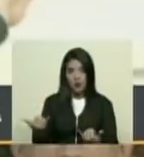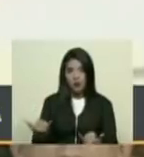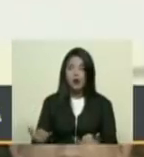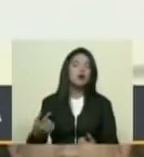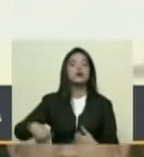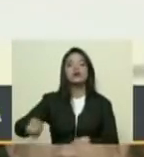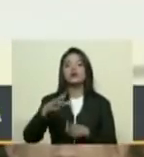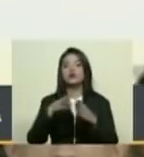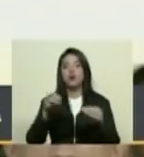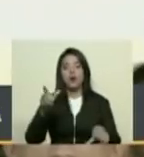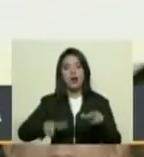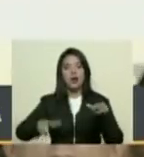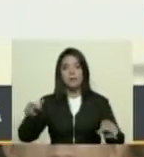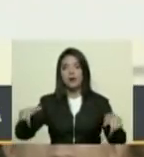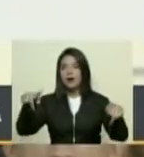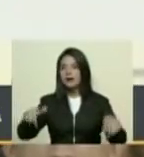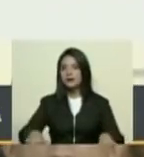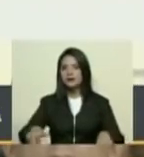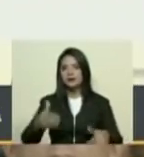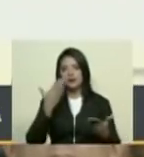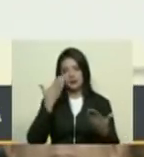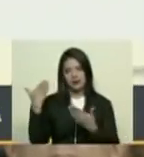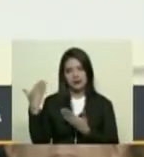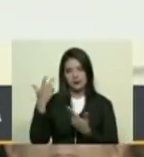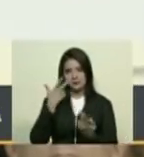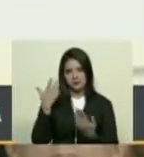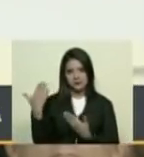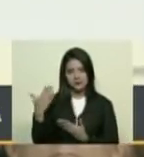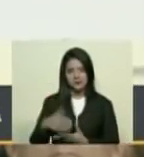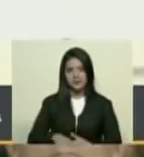este personal que están viendo detrás de mí,